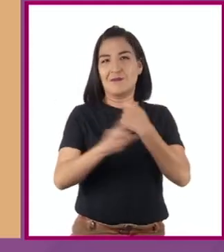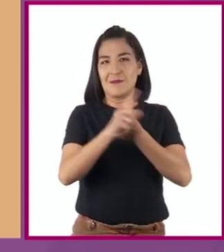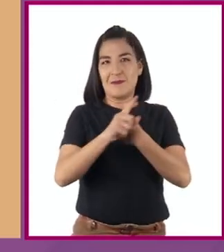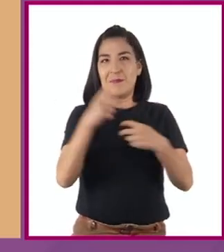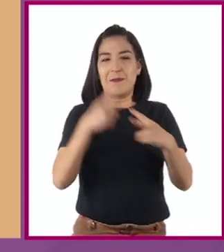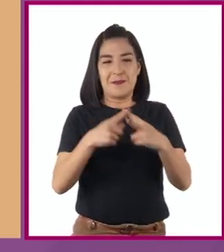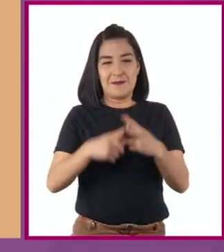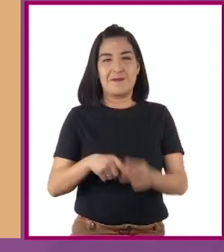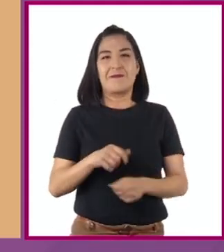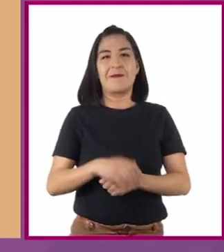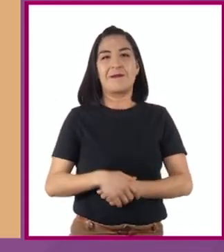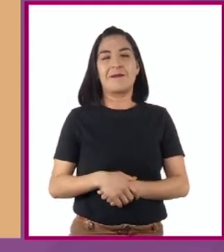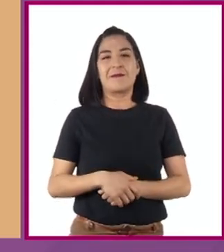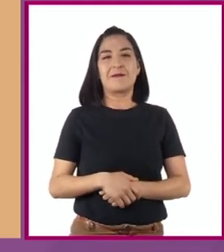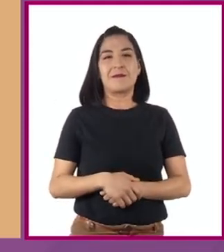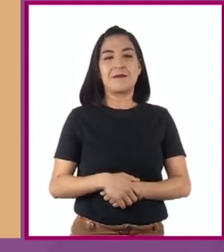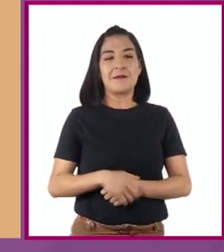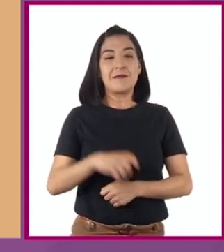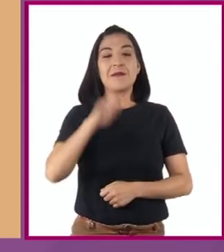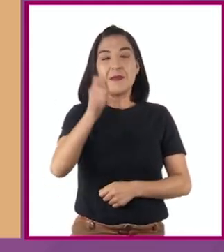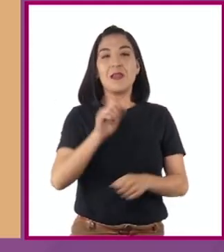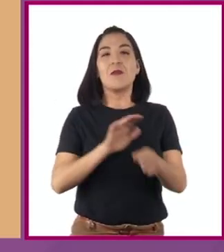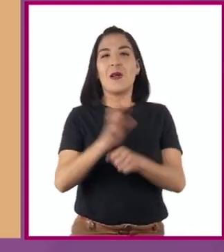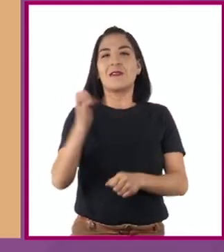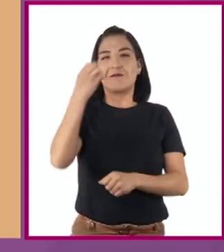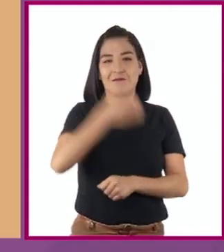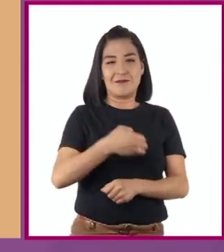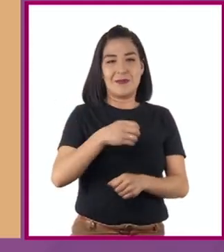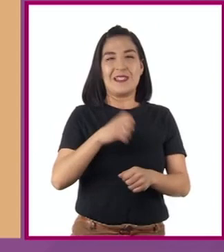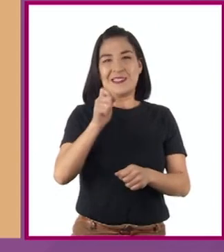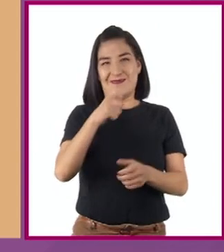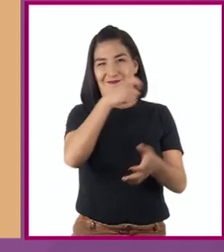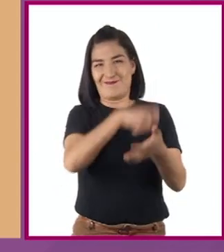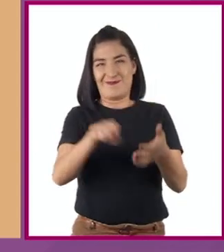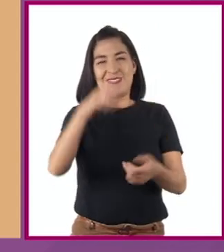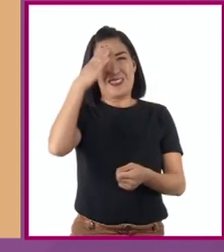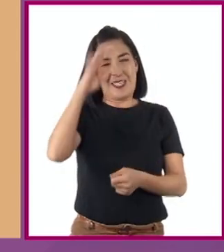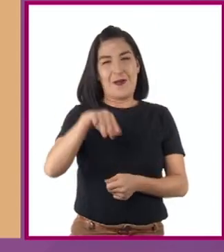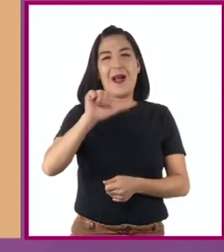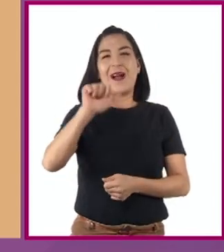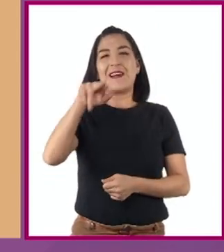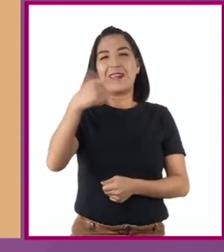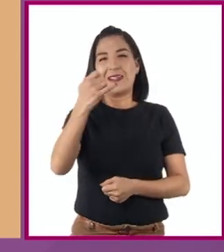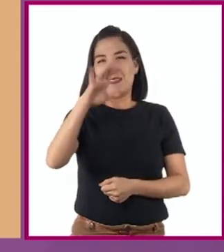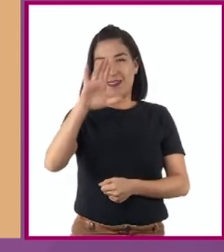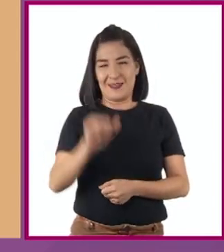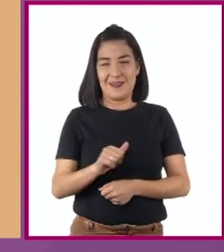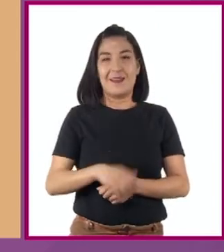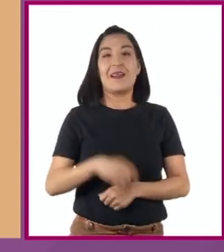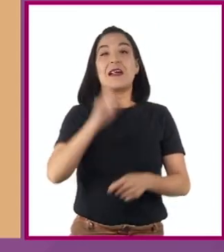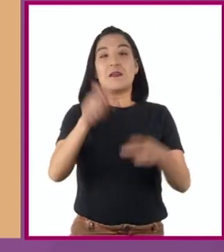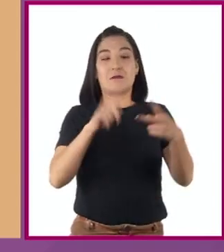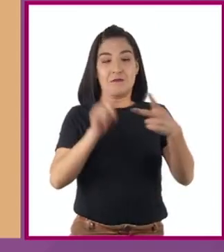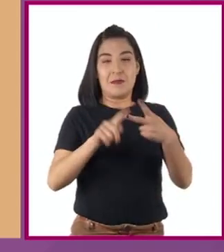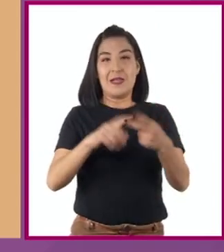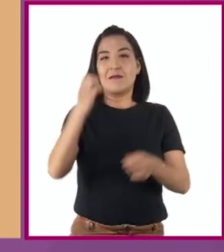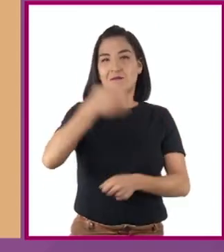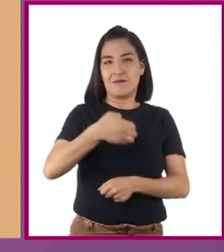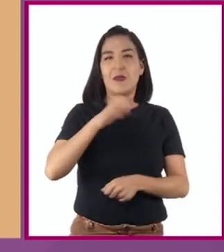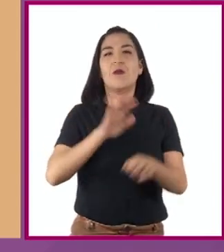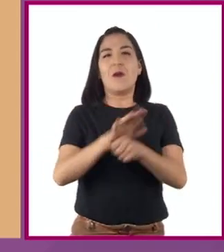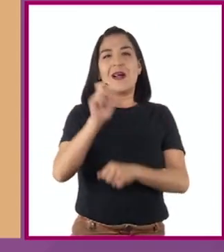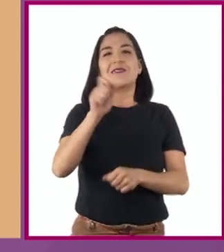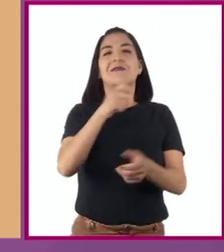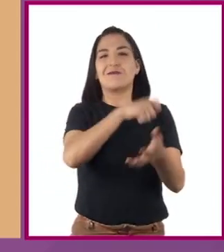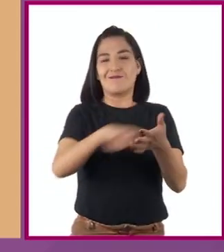La ecuación 1, correspondiente a la compra de la señora Angélica. La ecuación 2, correspondiente a la